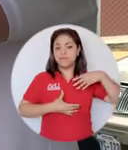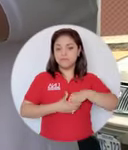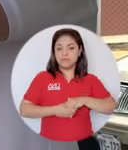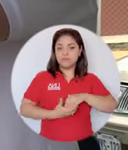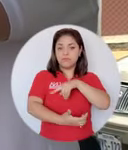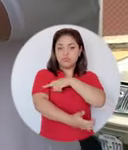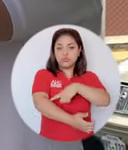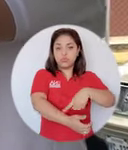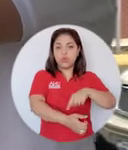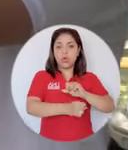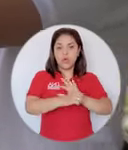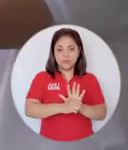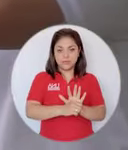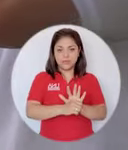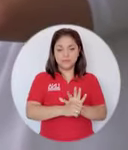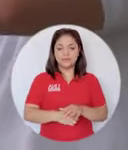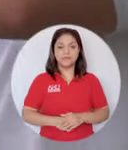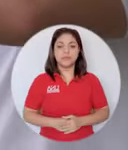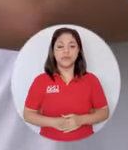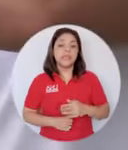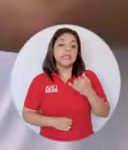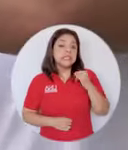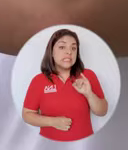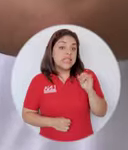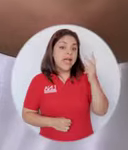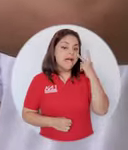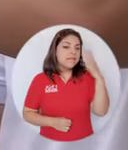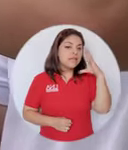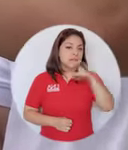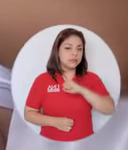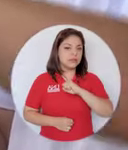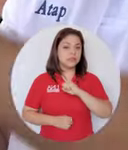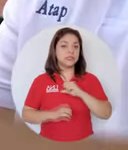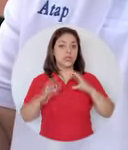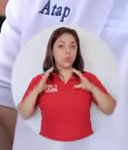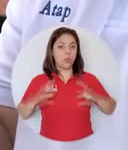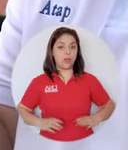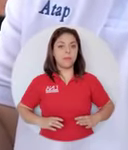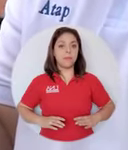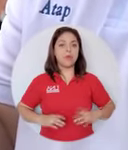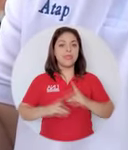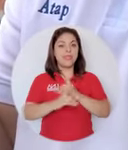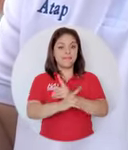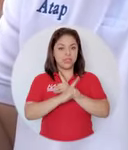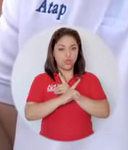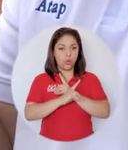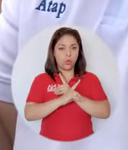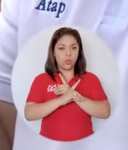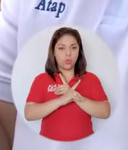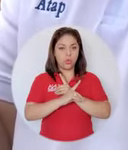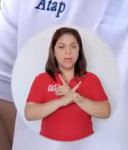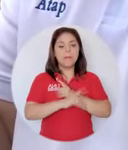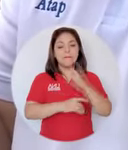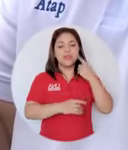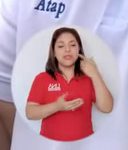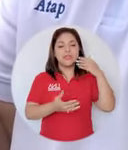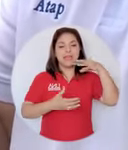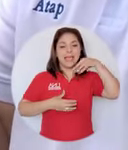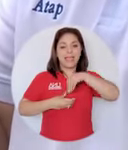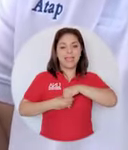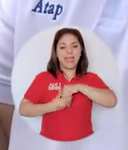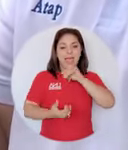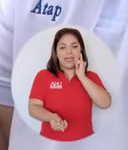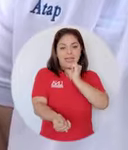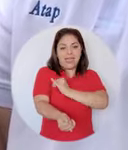través del organismo, en donde el organismo se defendió en ese momento y deja un recuerdo, una huella